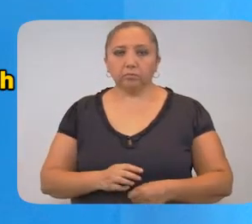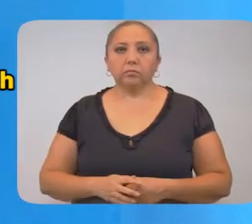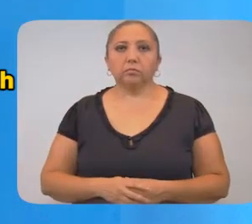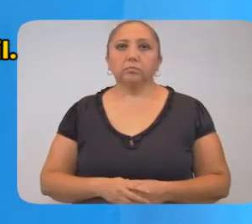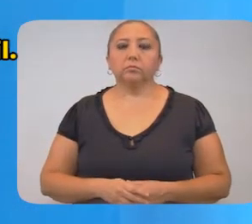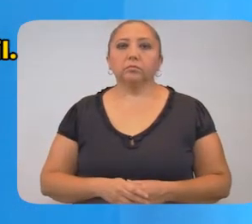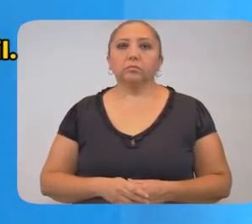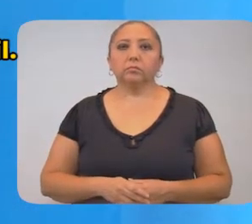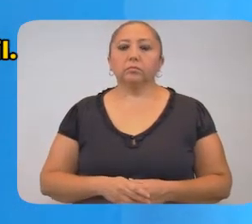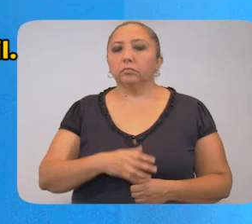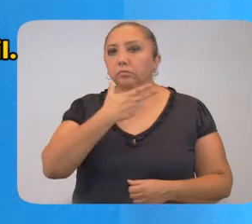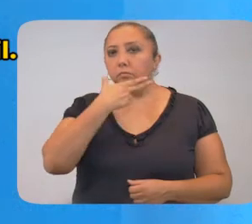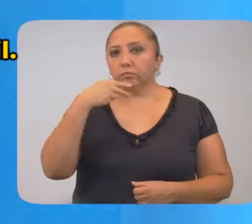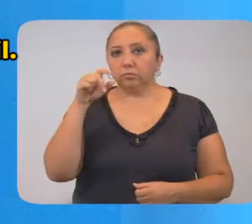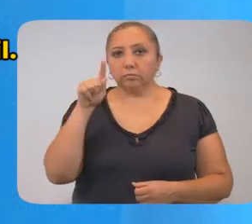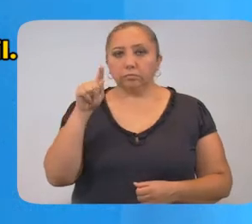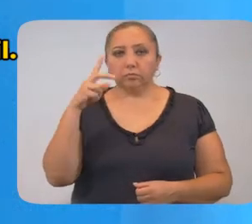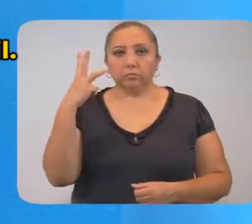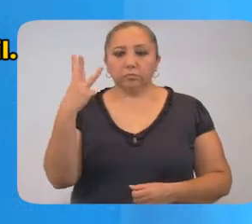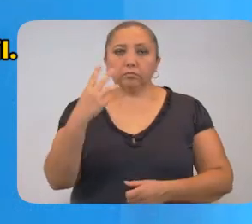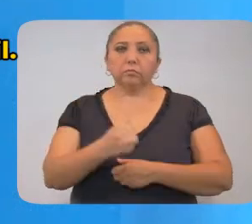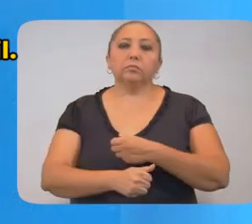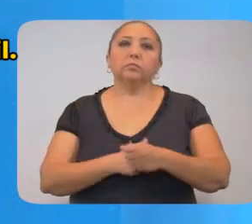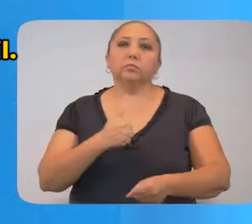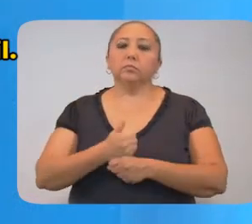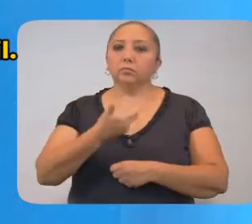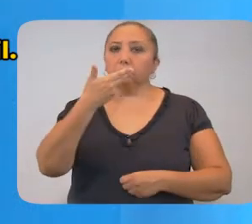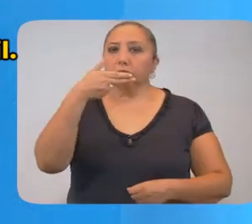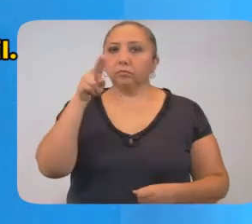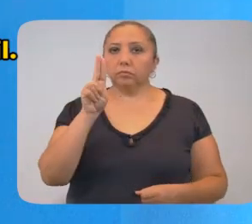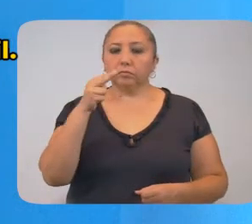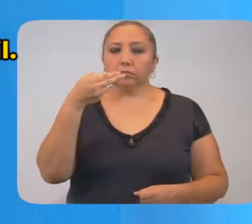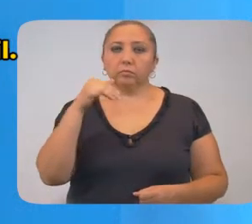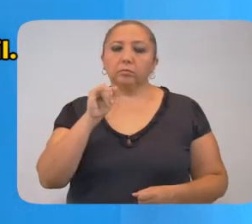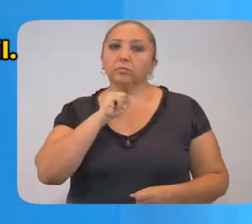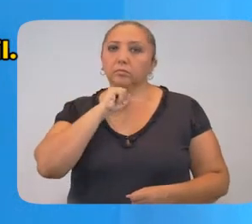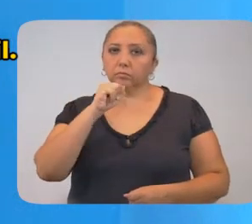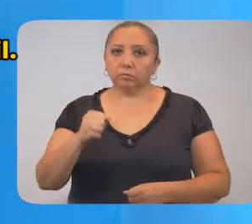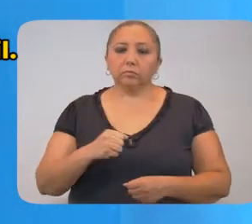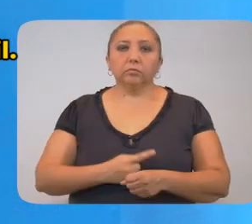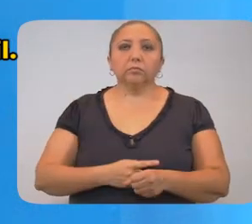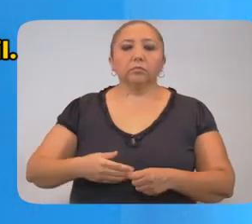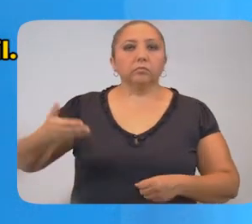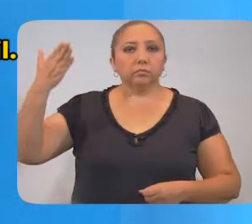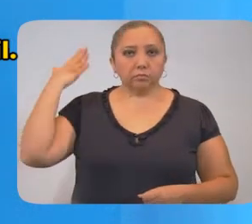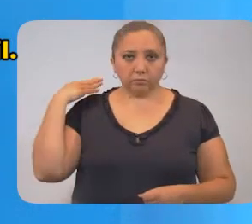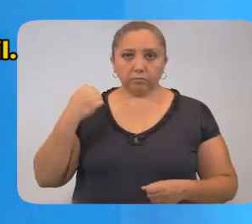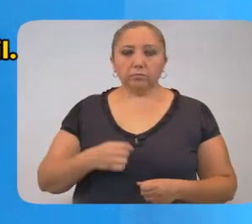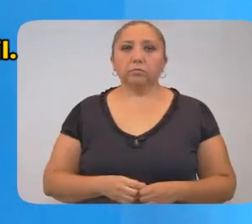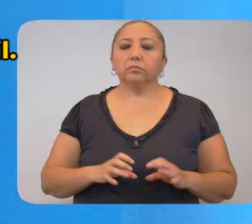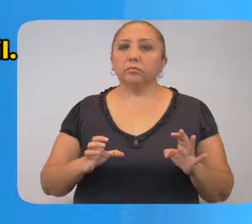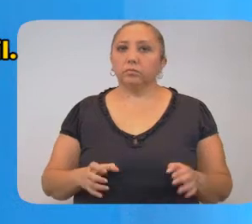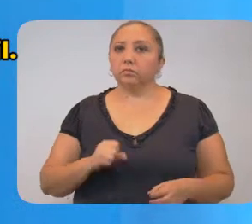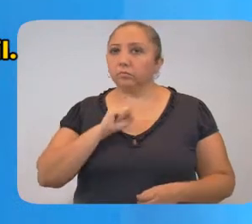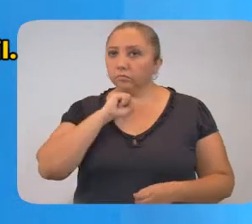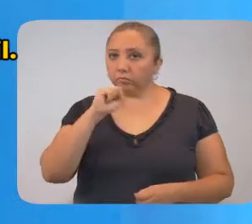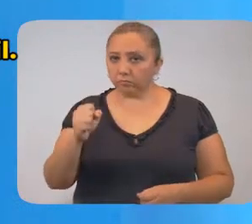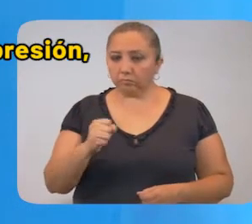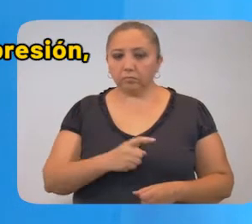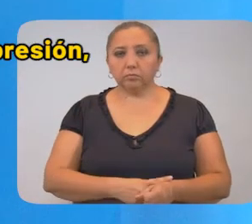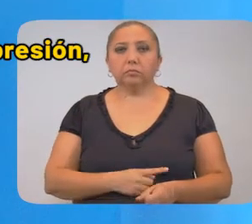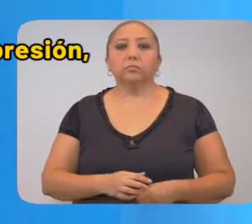síntomas. Hombre de 73 años de Jují, sin reporte de enfermedades previas. Sus contactos se reportan sin